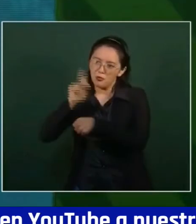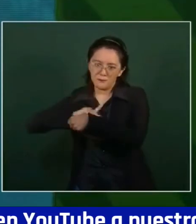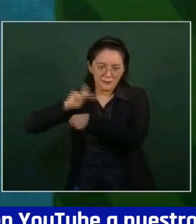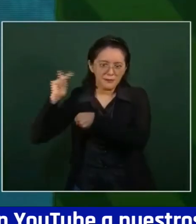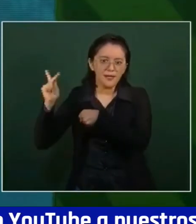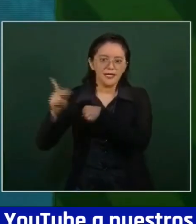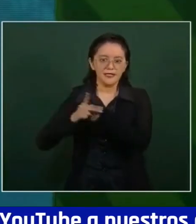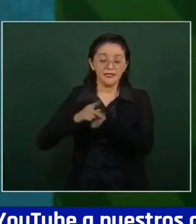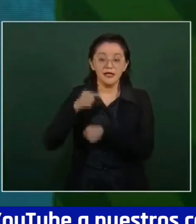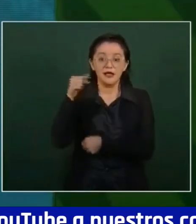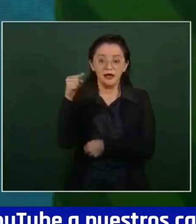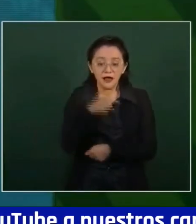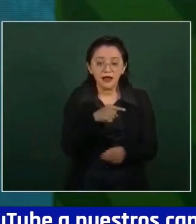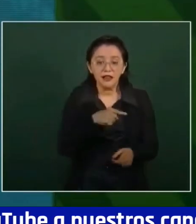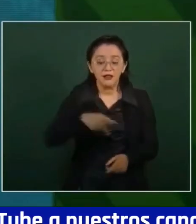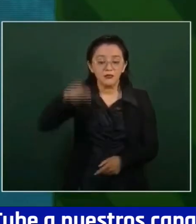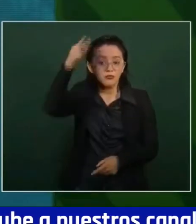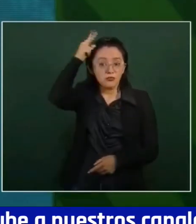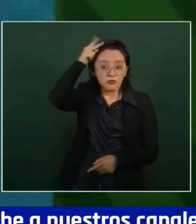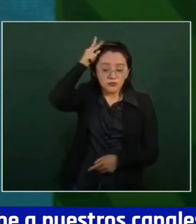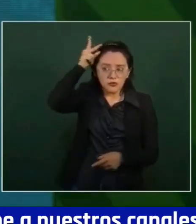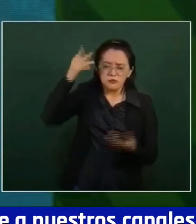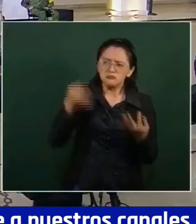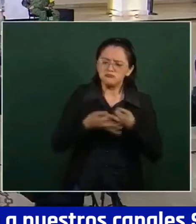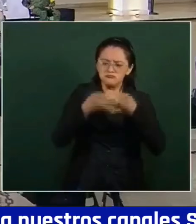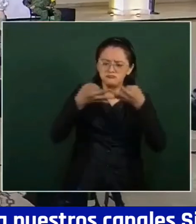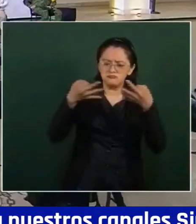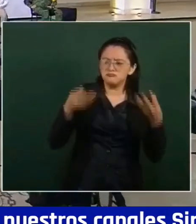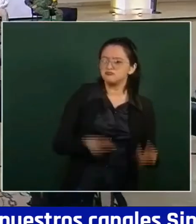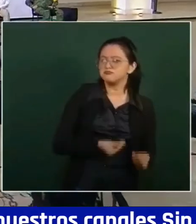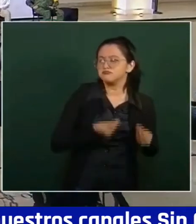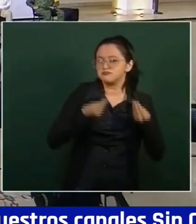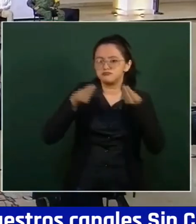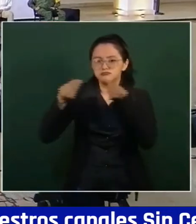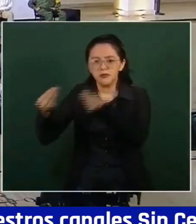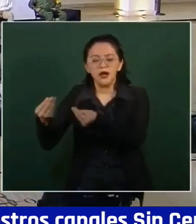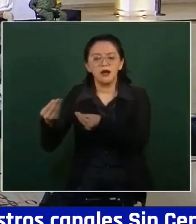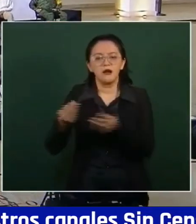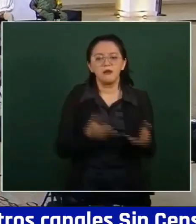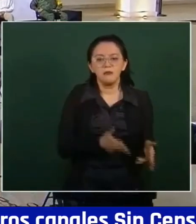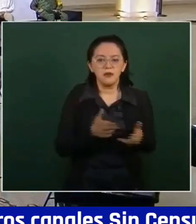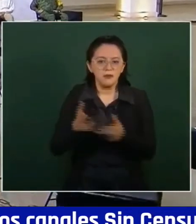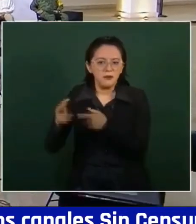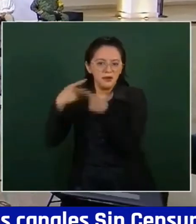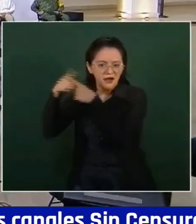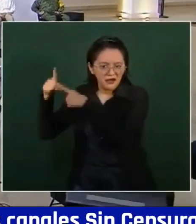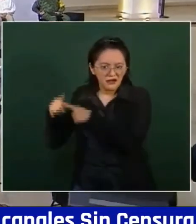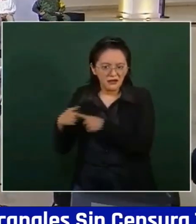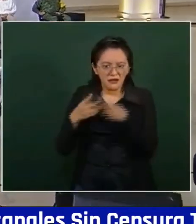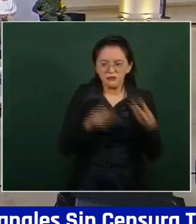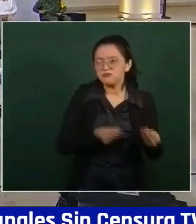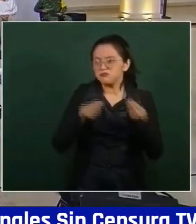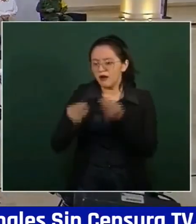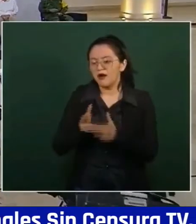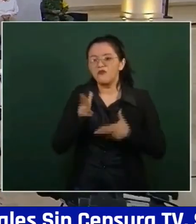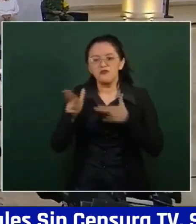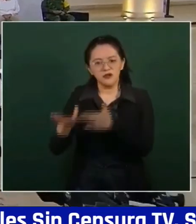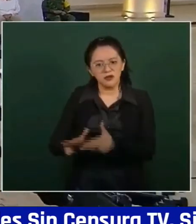Porfirio Díaz entregó las tierras, las aguas, los